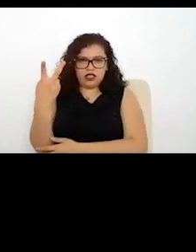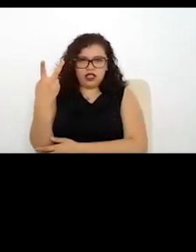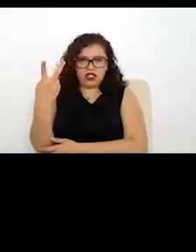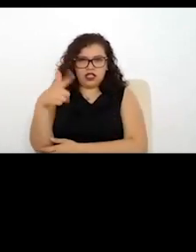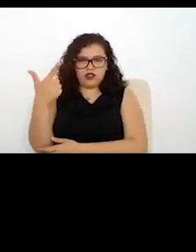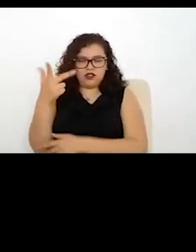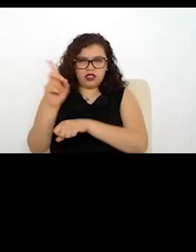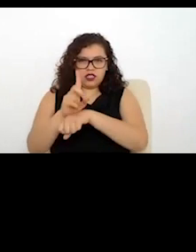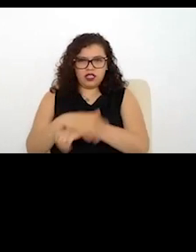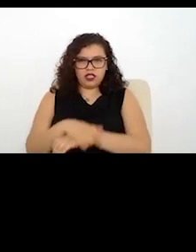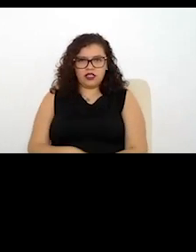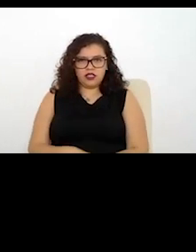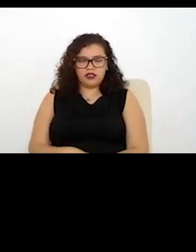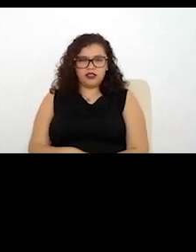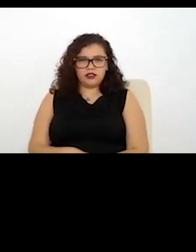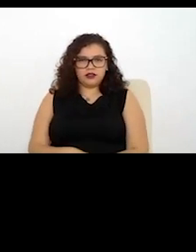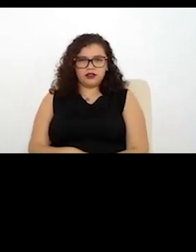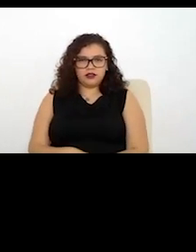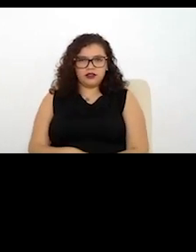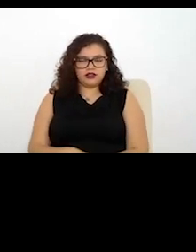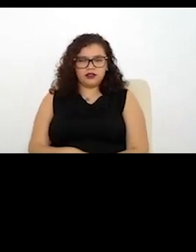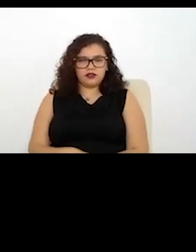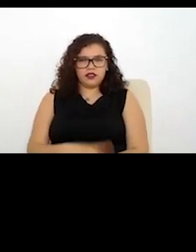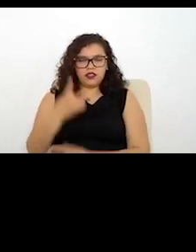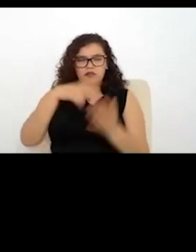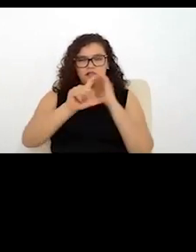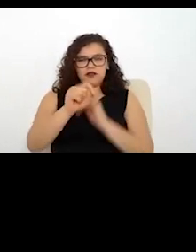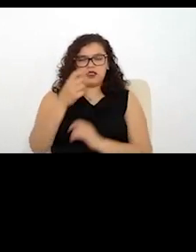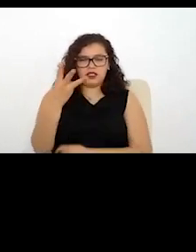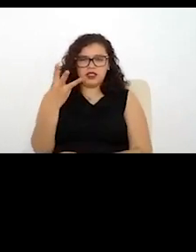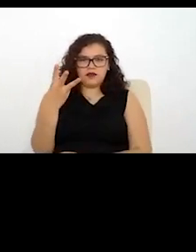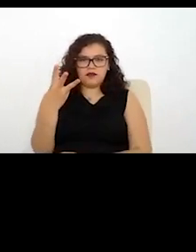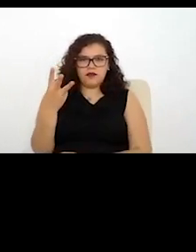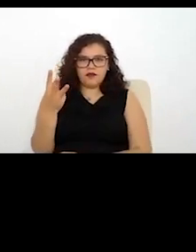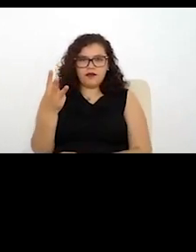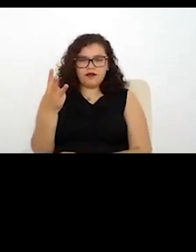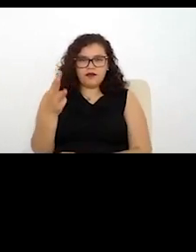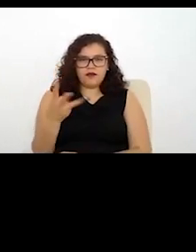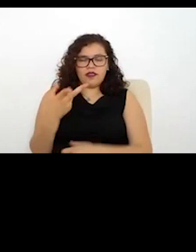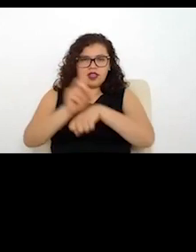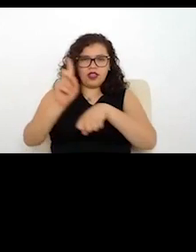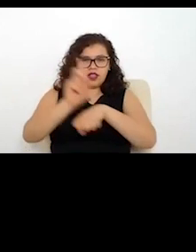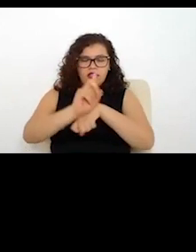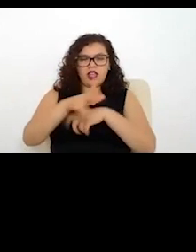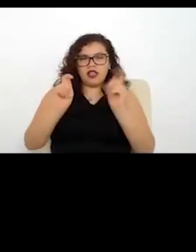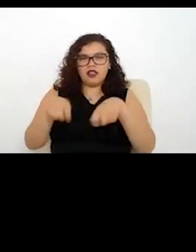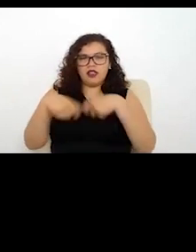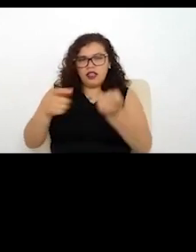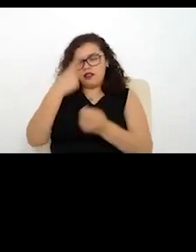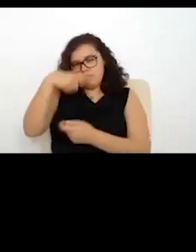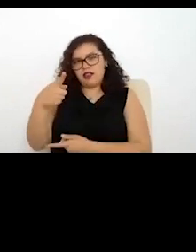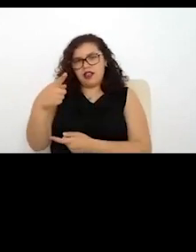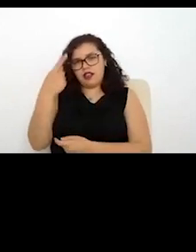4 años laborados, a partir de 2023, lo que acumule de manera diaria corresponderá al